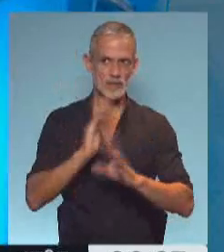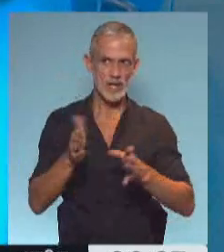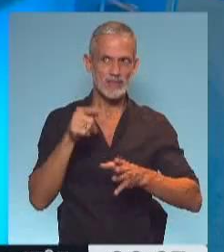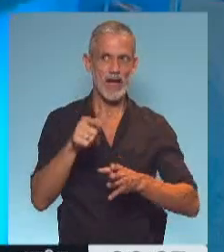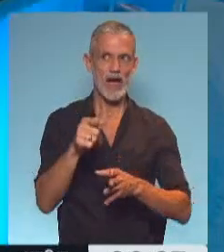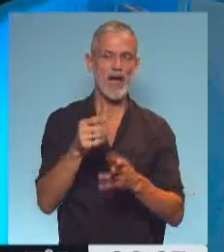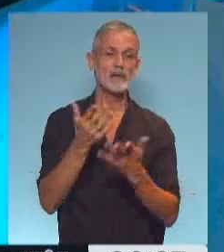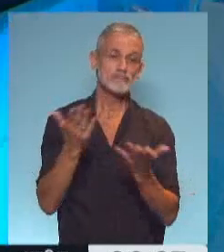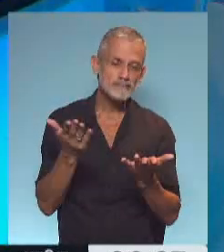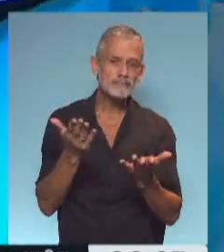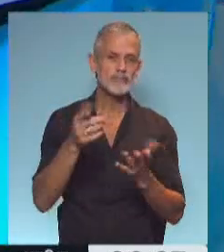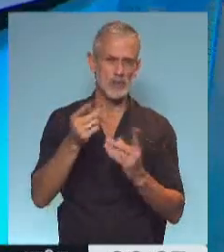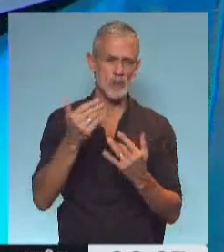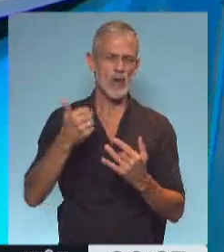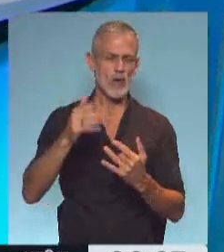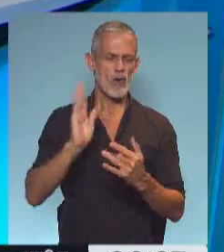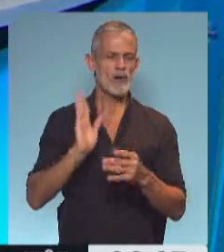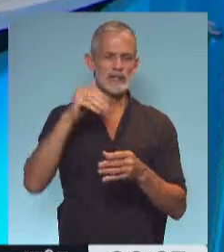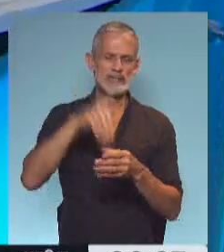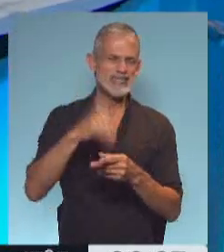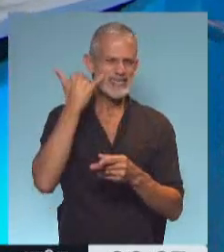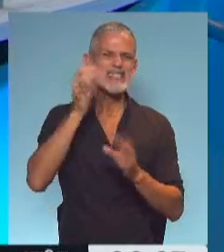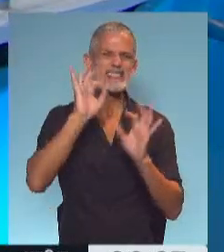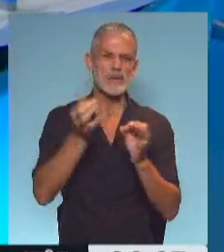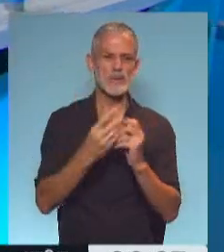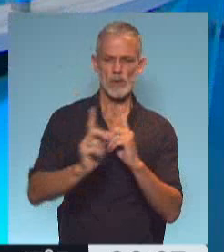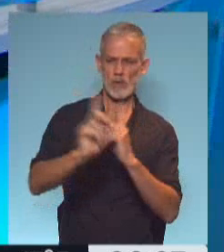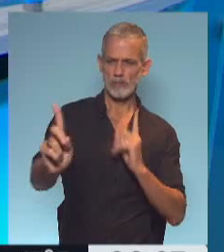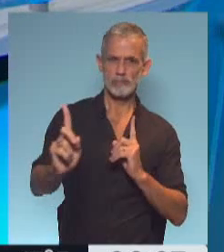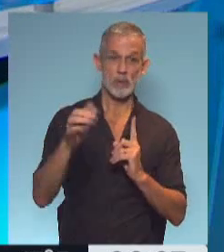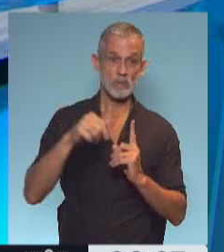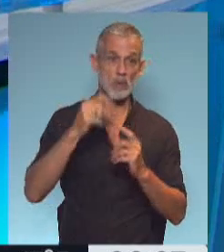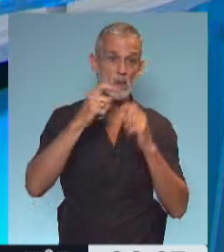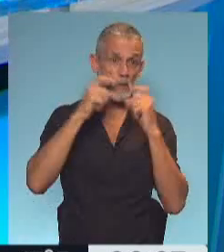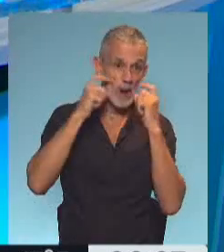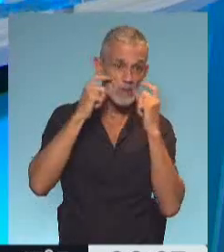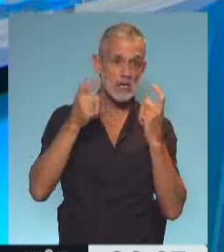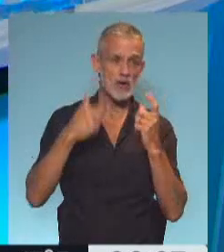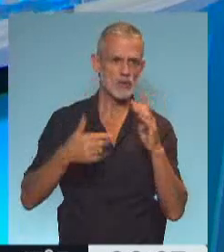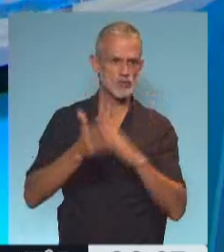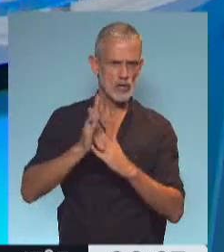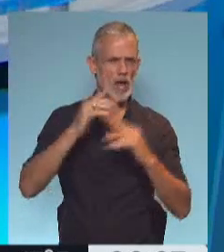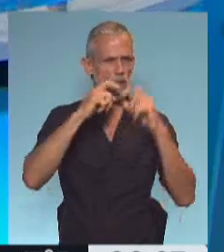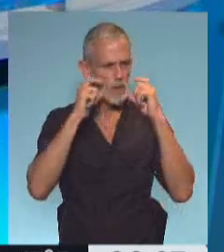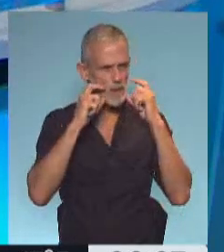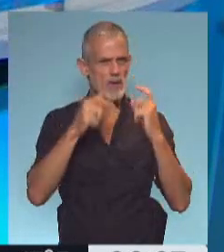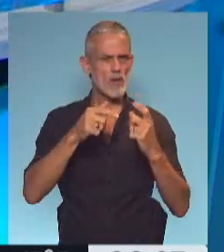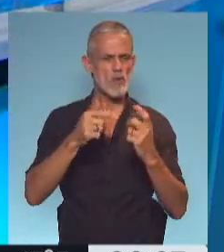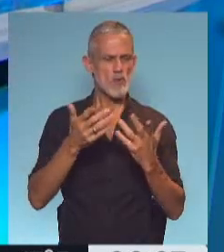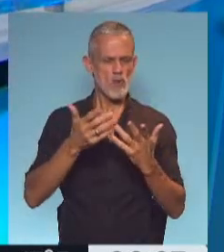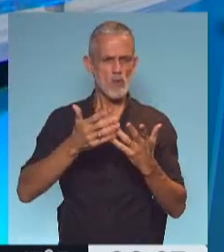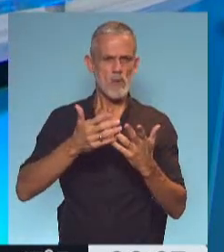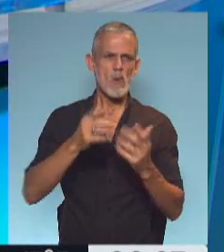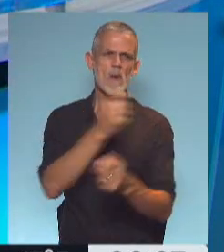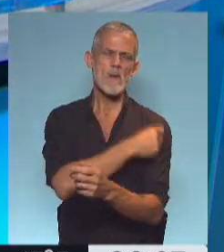que estamos todos mucho más interiorizados de las medidas de distanciamiento social. Acá está el barbijo, Sí. salgo, me lo voy a poner. Porque lo de